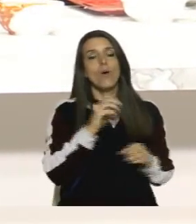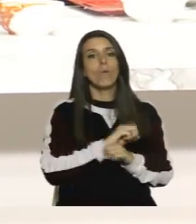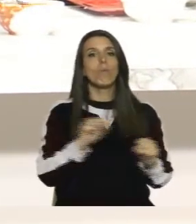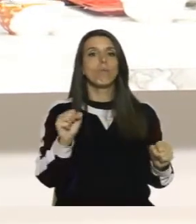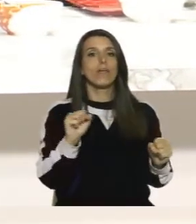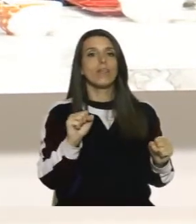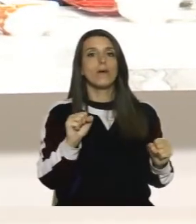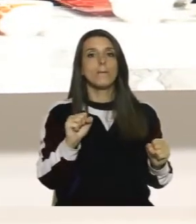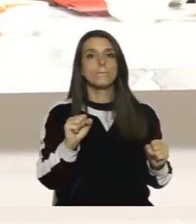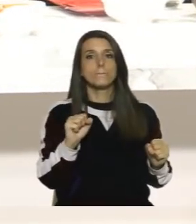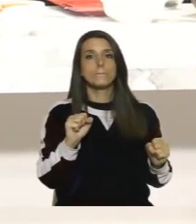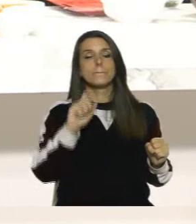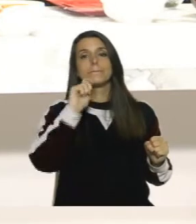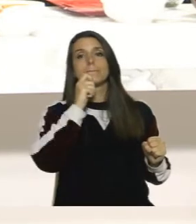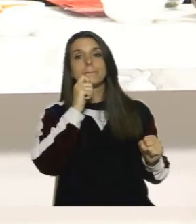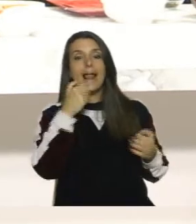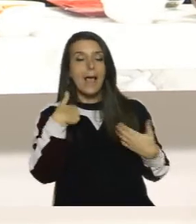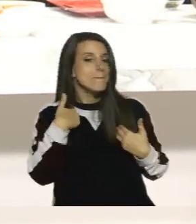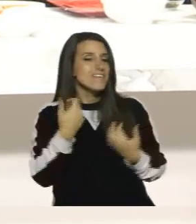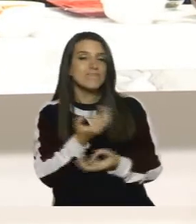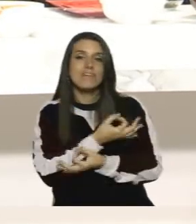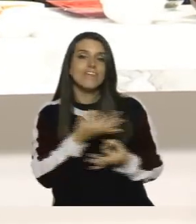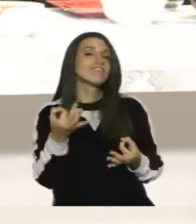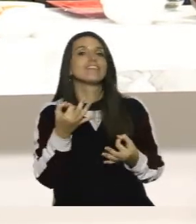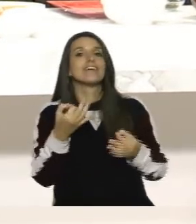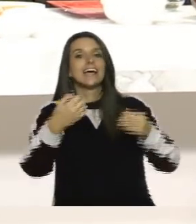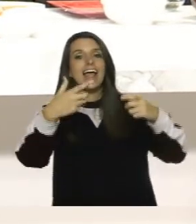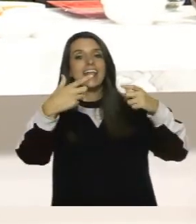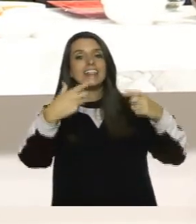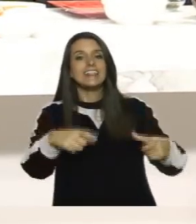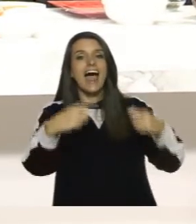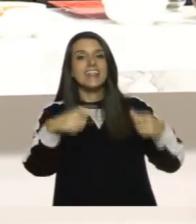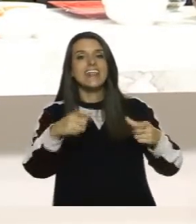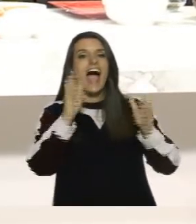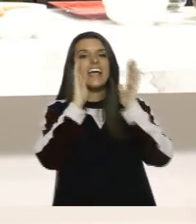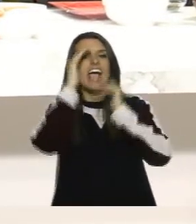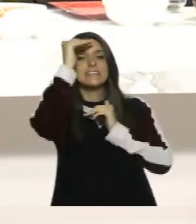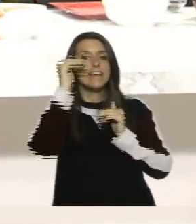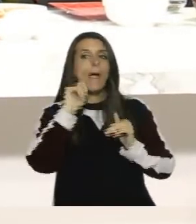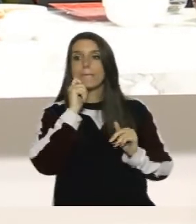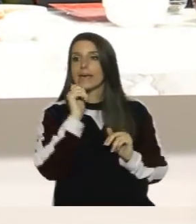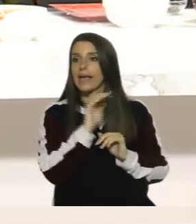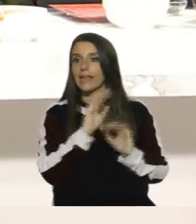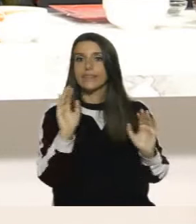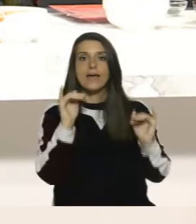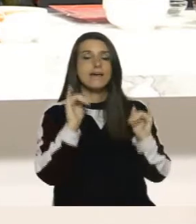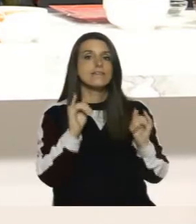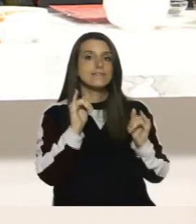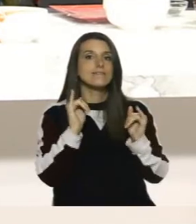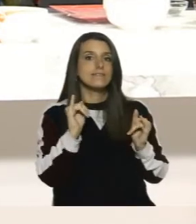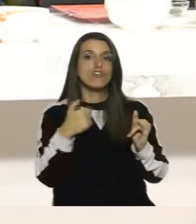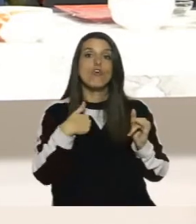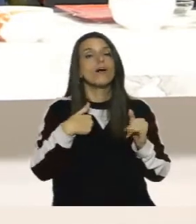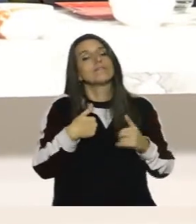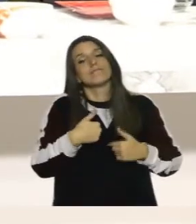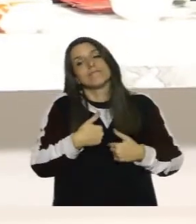hacer... Yo soy tu ayudante, ¿no? Mi especialidad es la tarta gallega o torta gallega. Me encantó. La hago a lo Clipper.